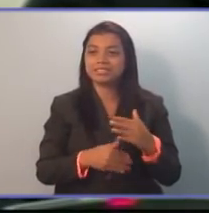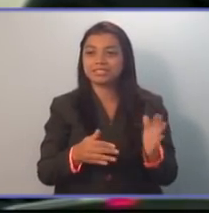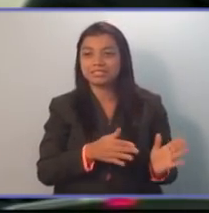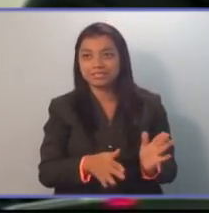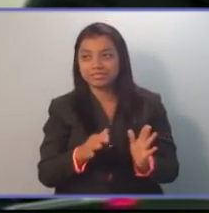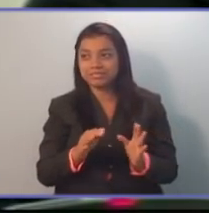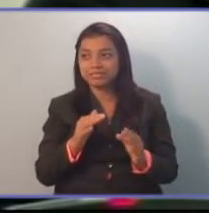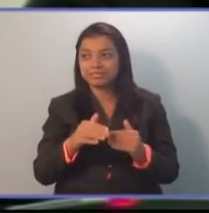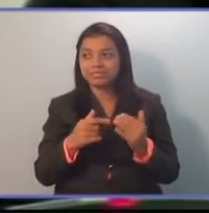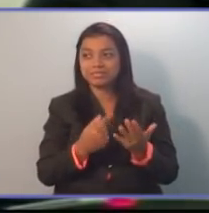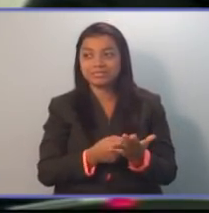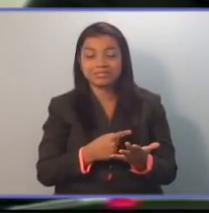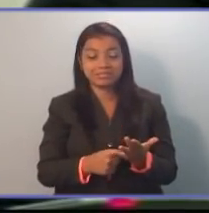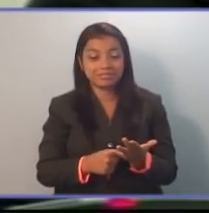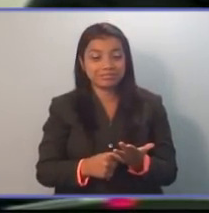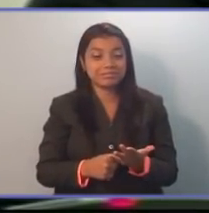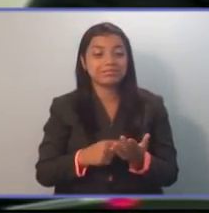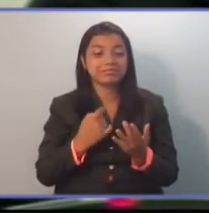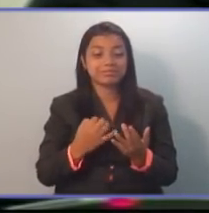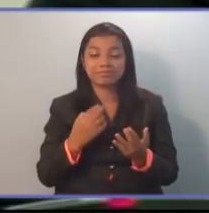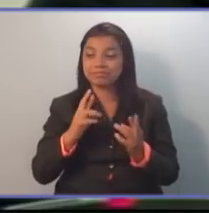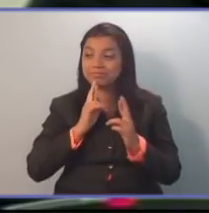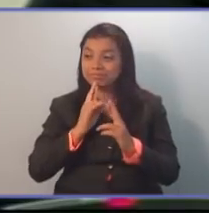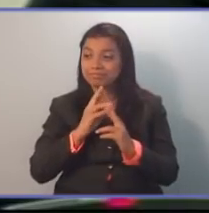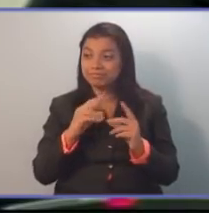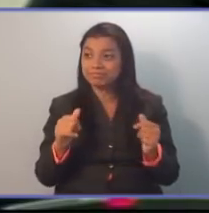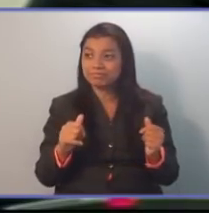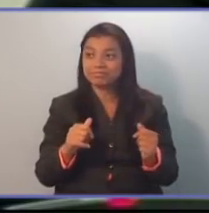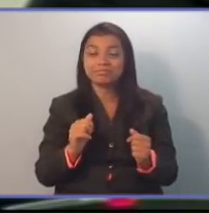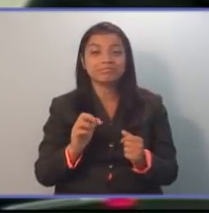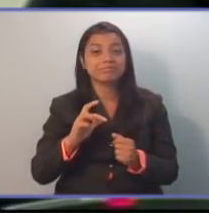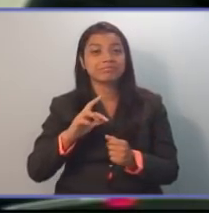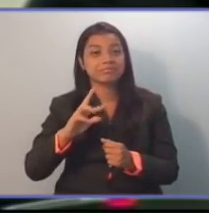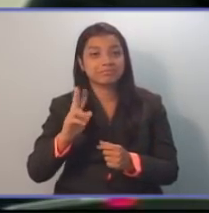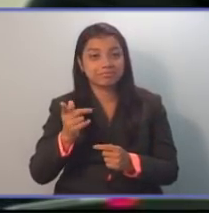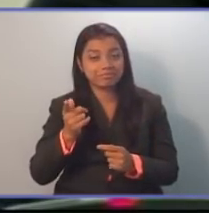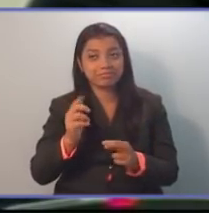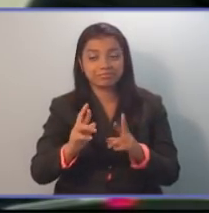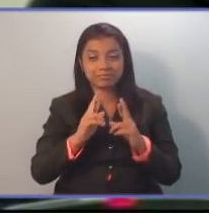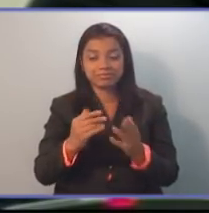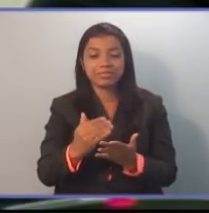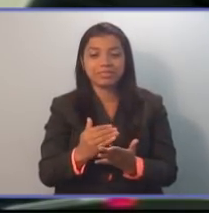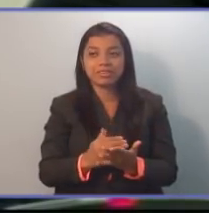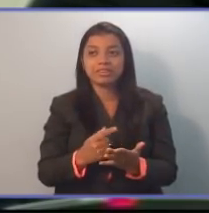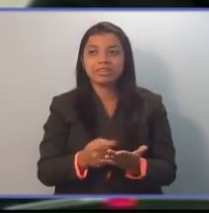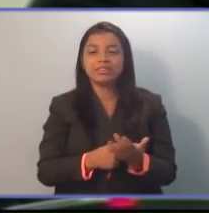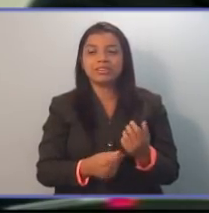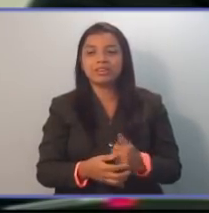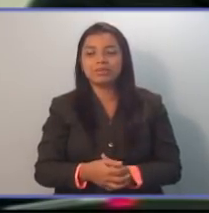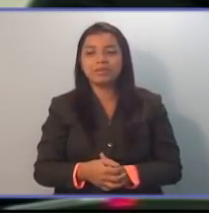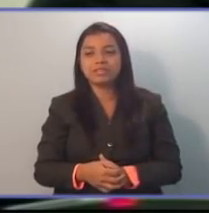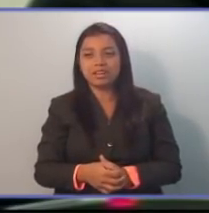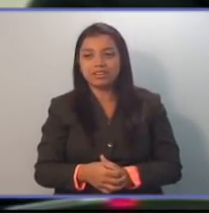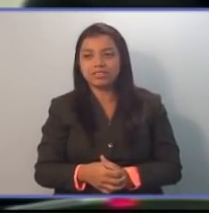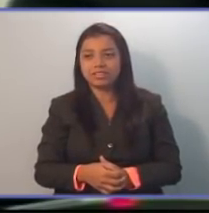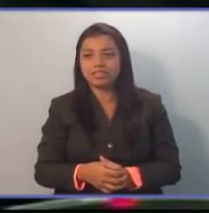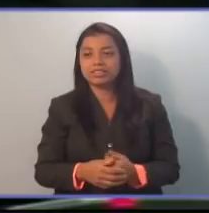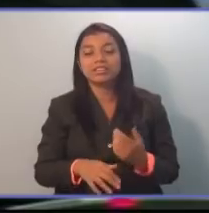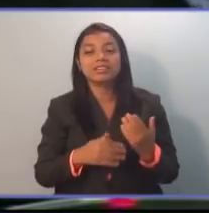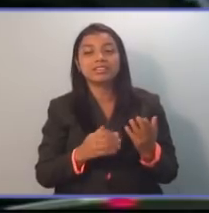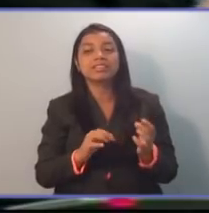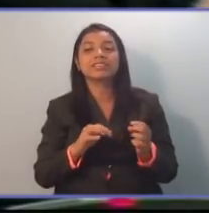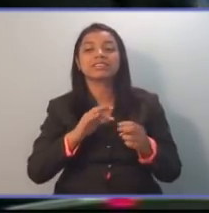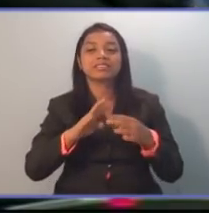de ser contestadas. La segunda parte sería una ronda de preguntas por los miembros de la subcomisión y la